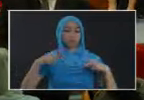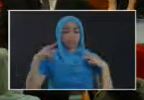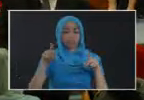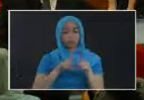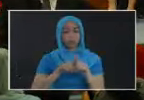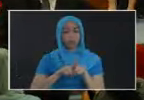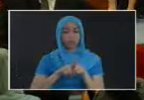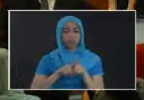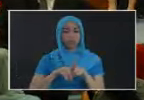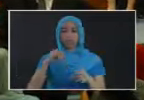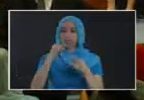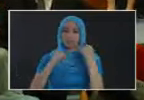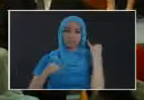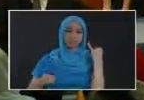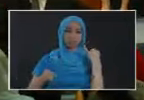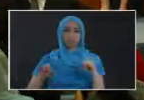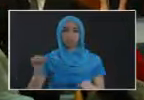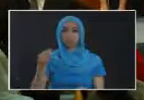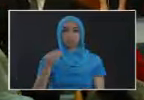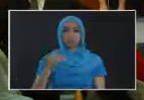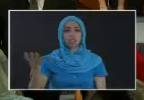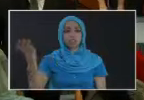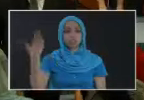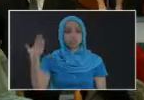Se acabó tu rutina.